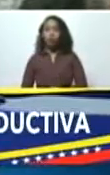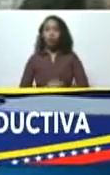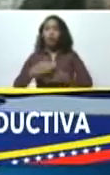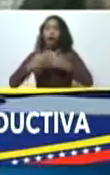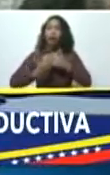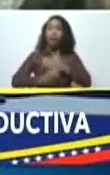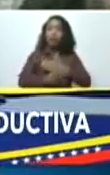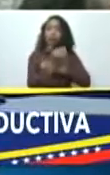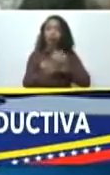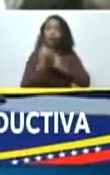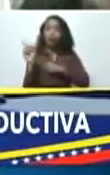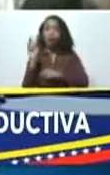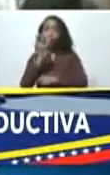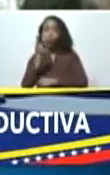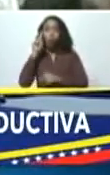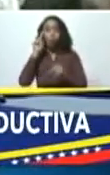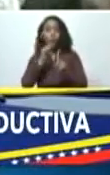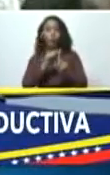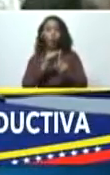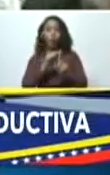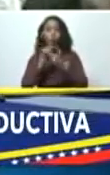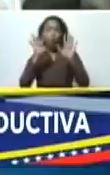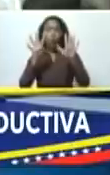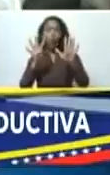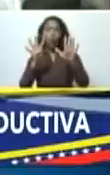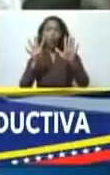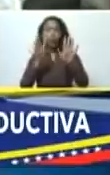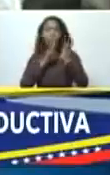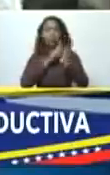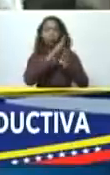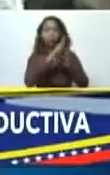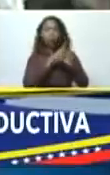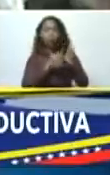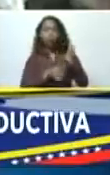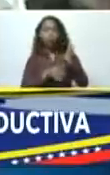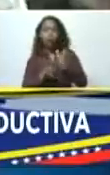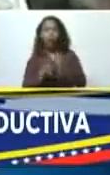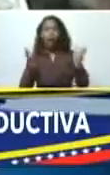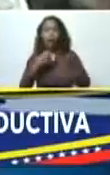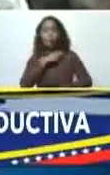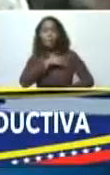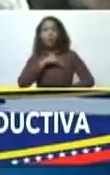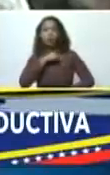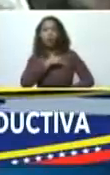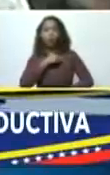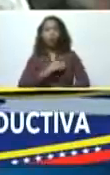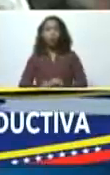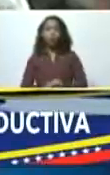avanzar en esos dos objetivos con los 9 vértices de la gran misión